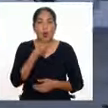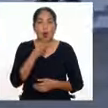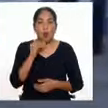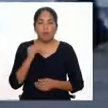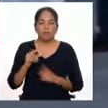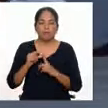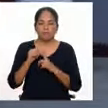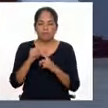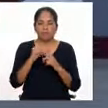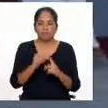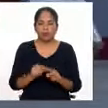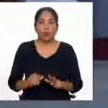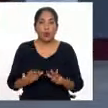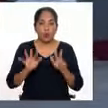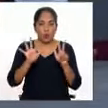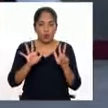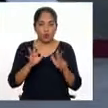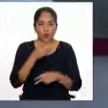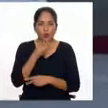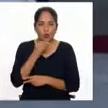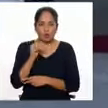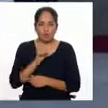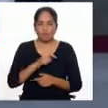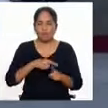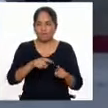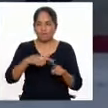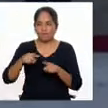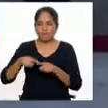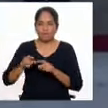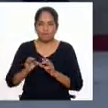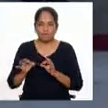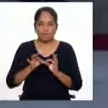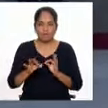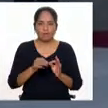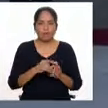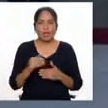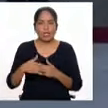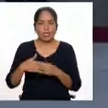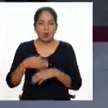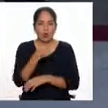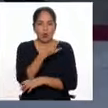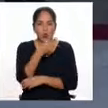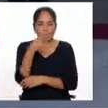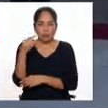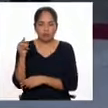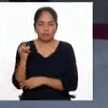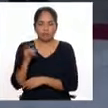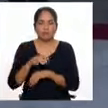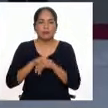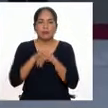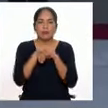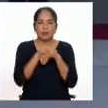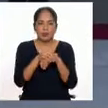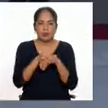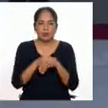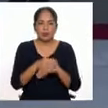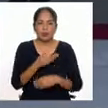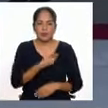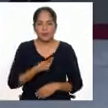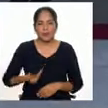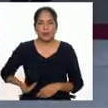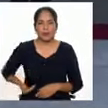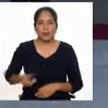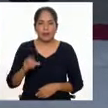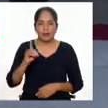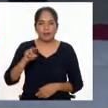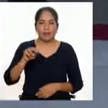Han sido 8 jóvenes de las diferentes comunidades y pueblos indígenas de la región Ucayali quienes han hecho el saludo respectivo a la presidenta